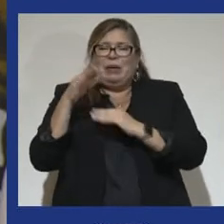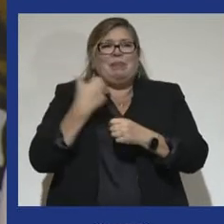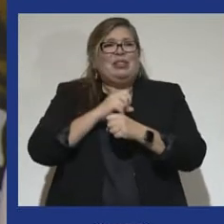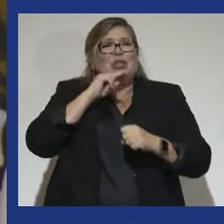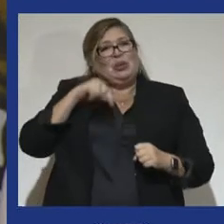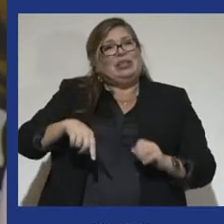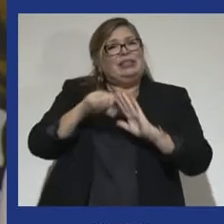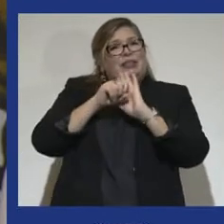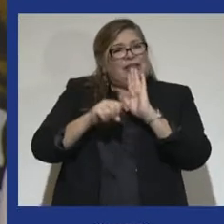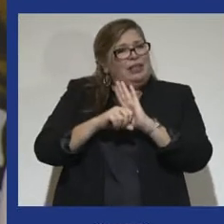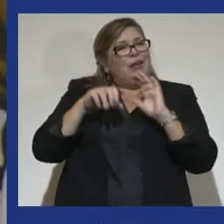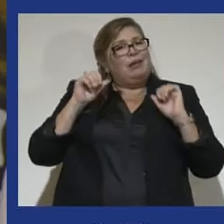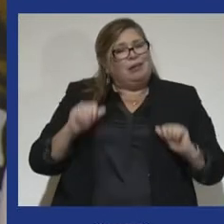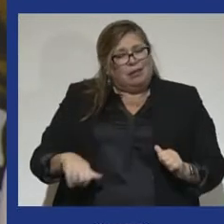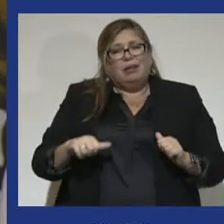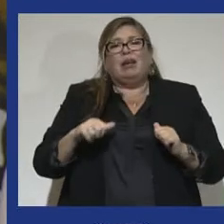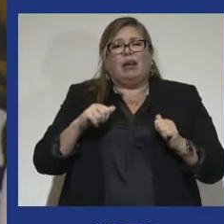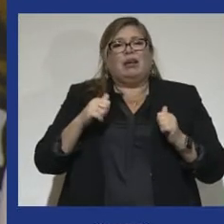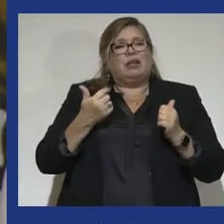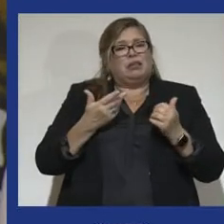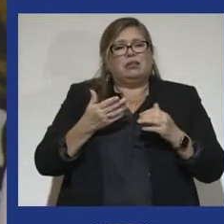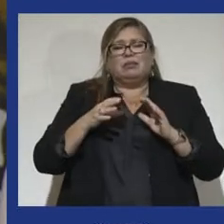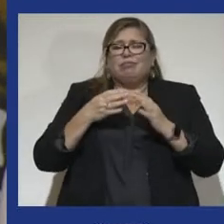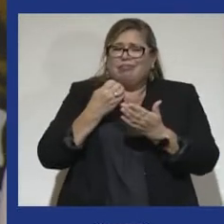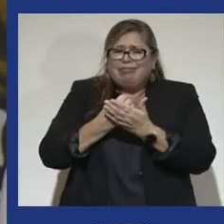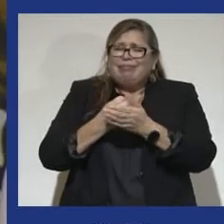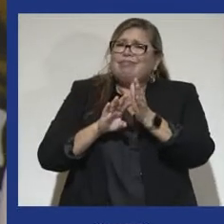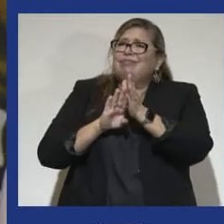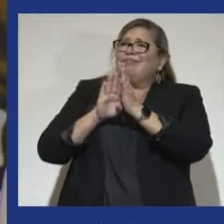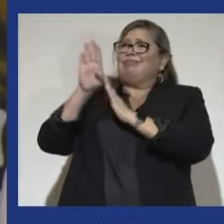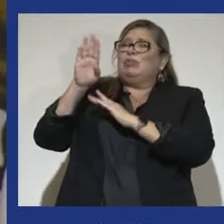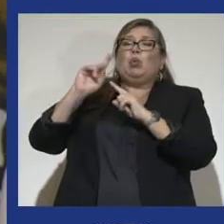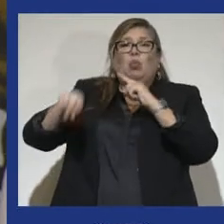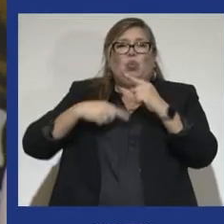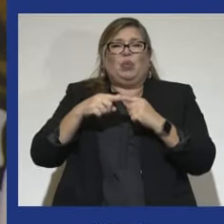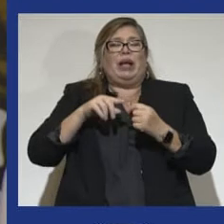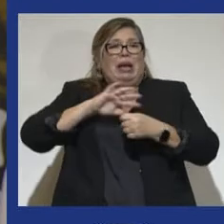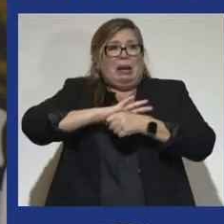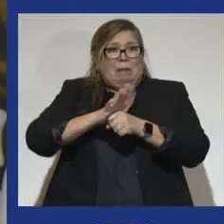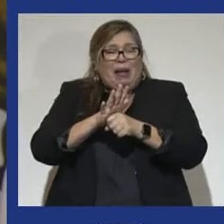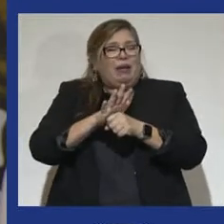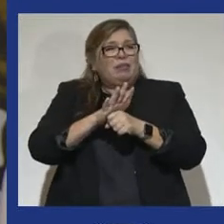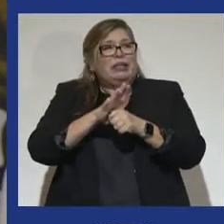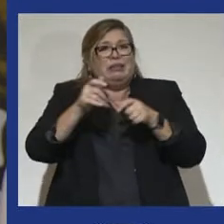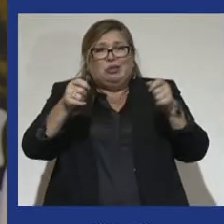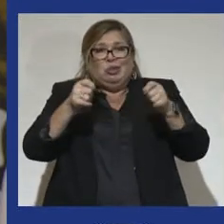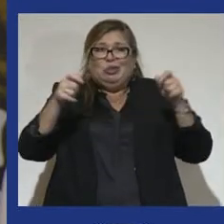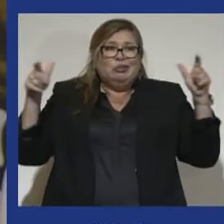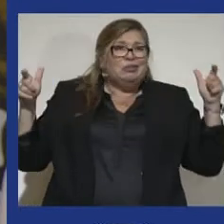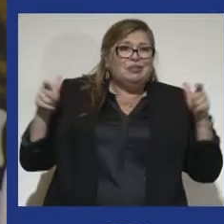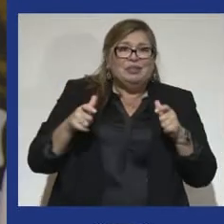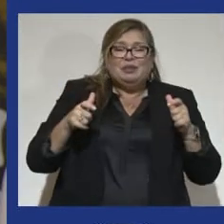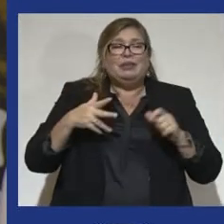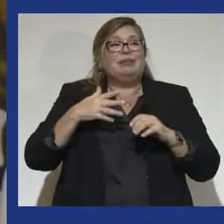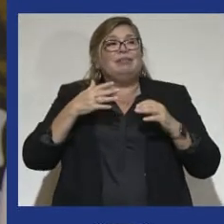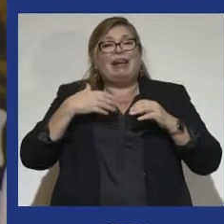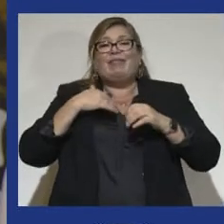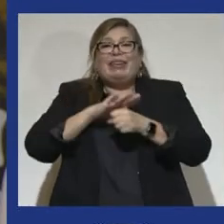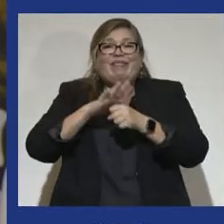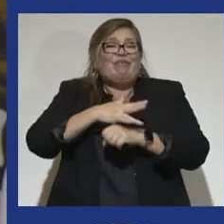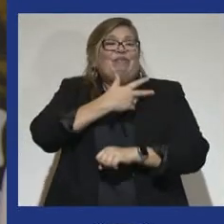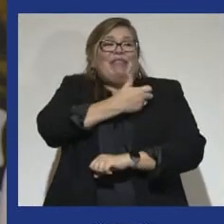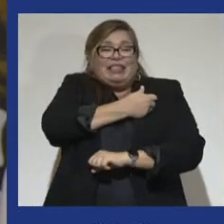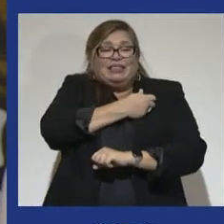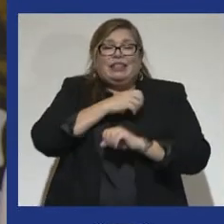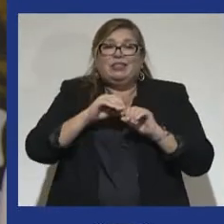asegurándonos de que el estado está en buena posición para acelerar su recuperación una vez que tengamos la pandemia bajo control y que la gente